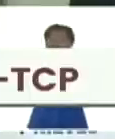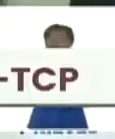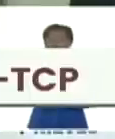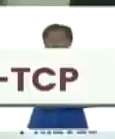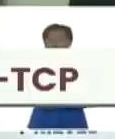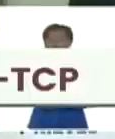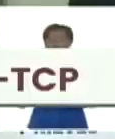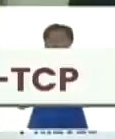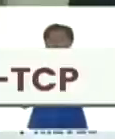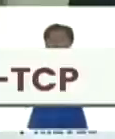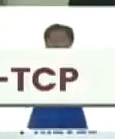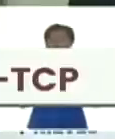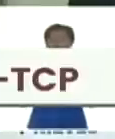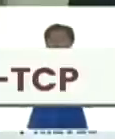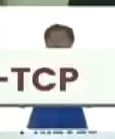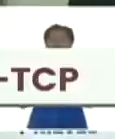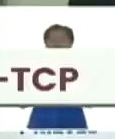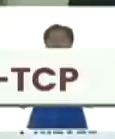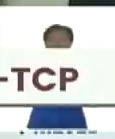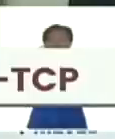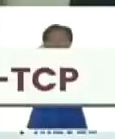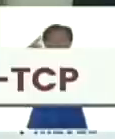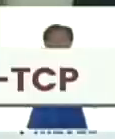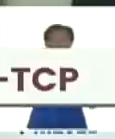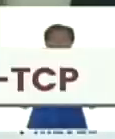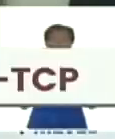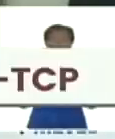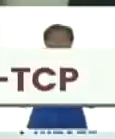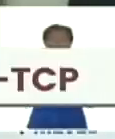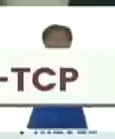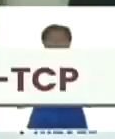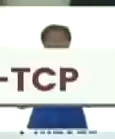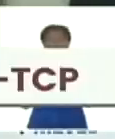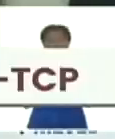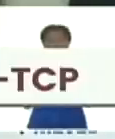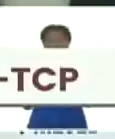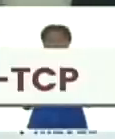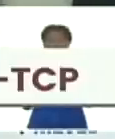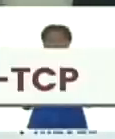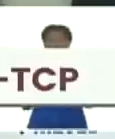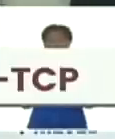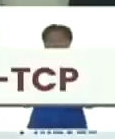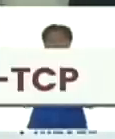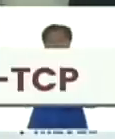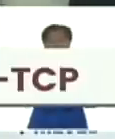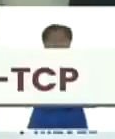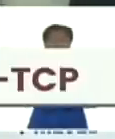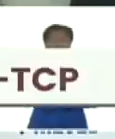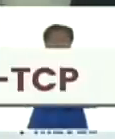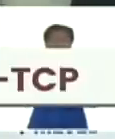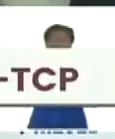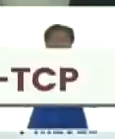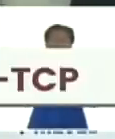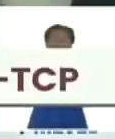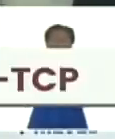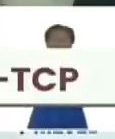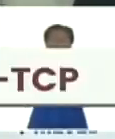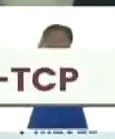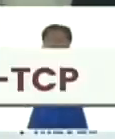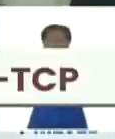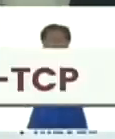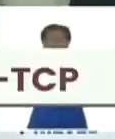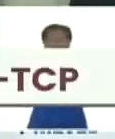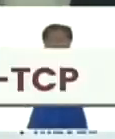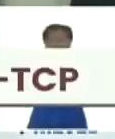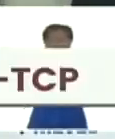difícil de la pandemia de la COVID-19, brindándonos a un grupo de profesionales de la salud que nos ayudaron a manejar